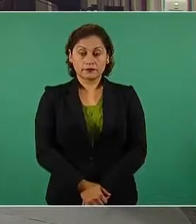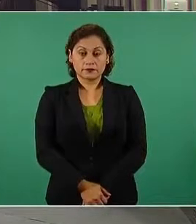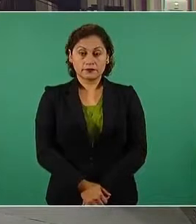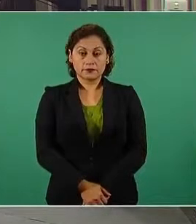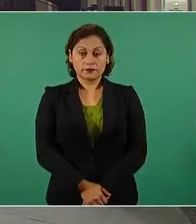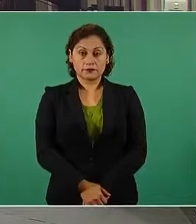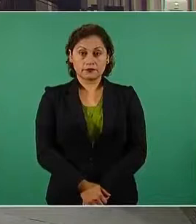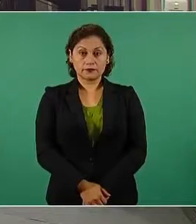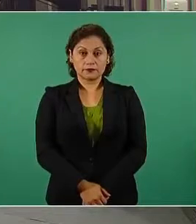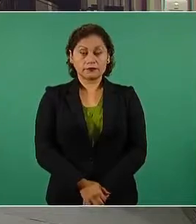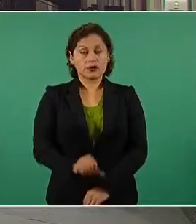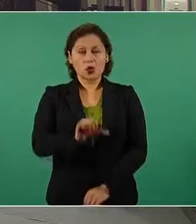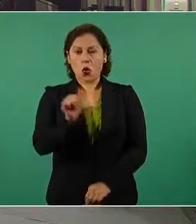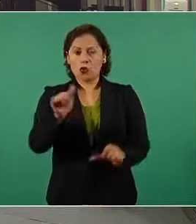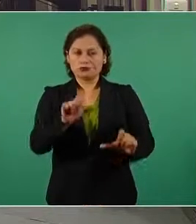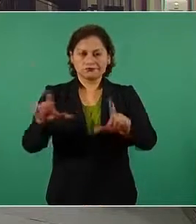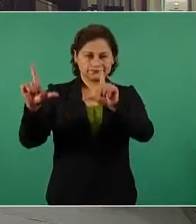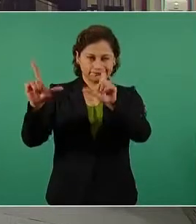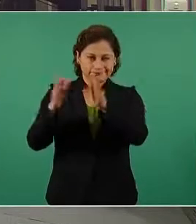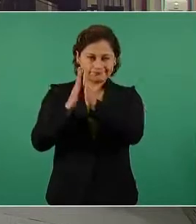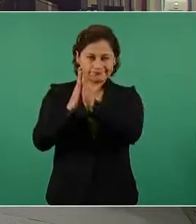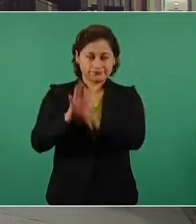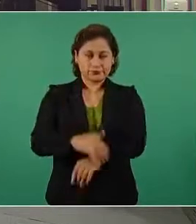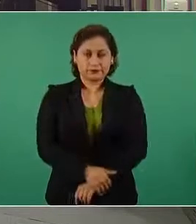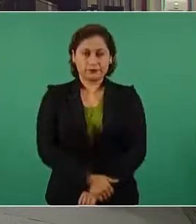La que sigue, por favor.